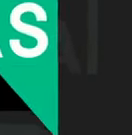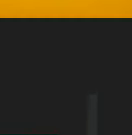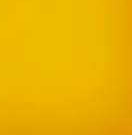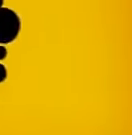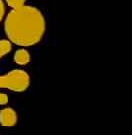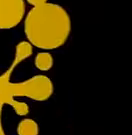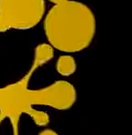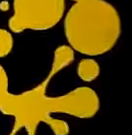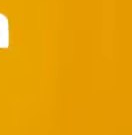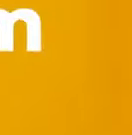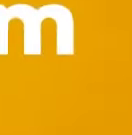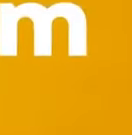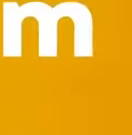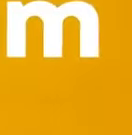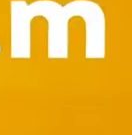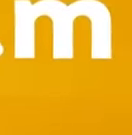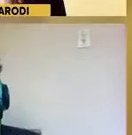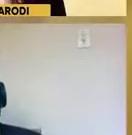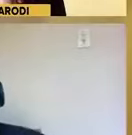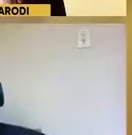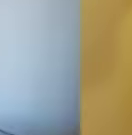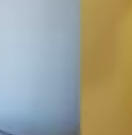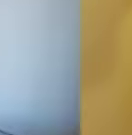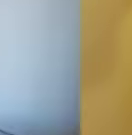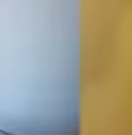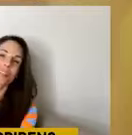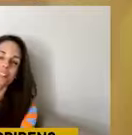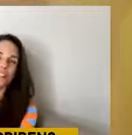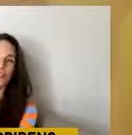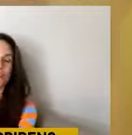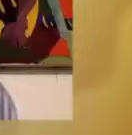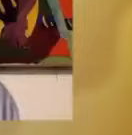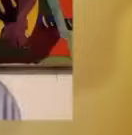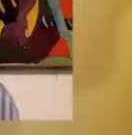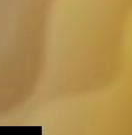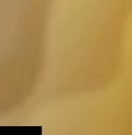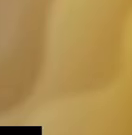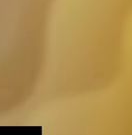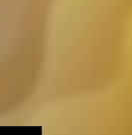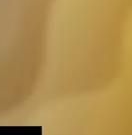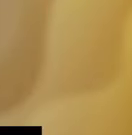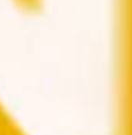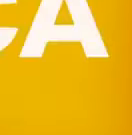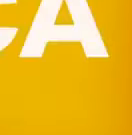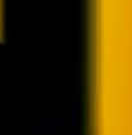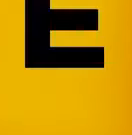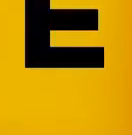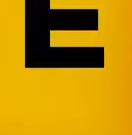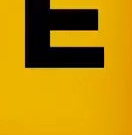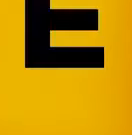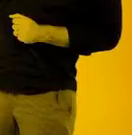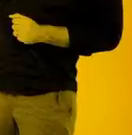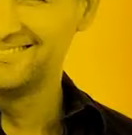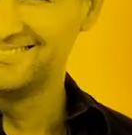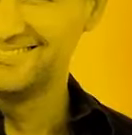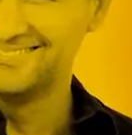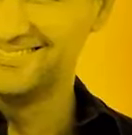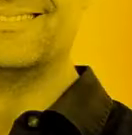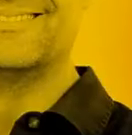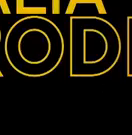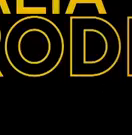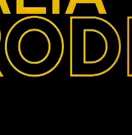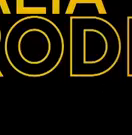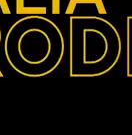Enrique Chávez. Y a las 9:30, diálogos que aportan pensamiento y reflexión. Francamente, con